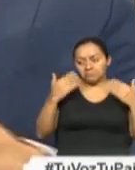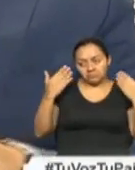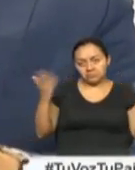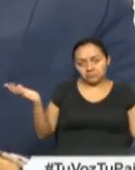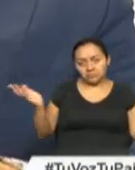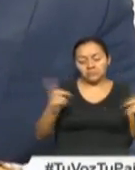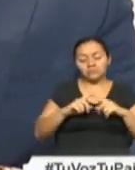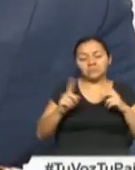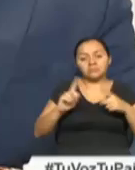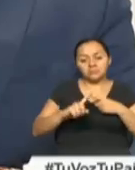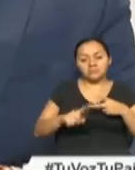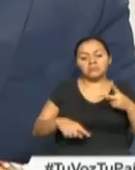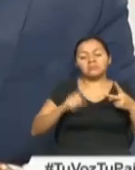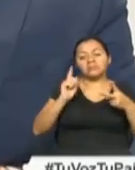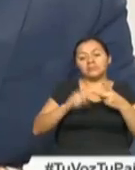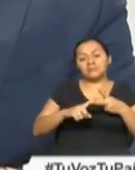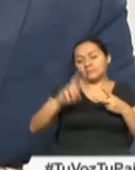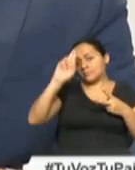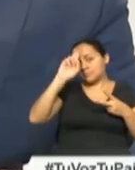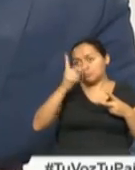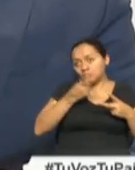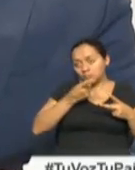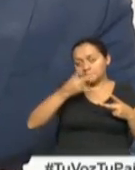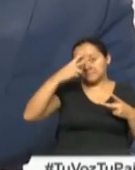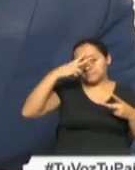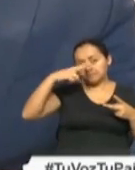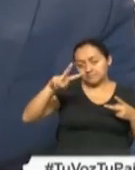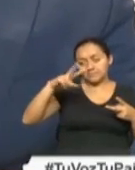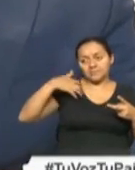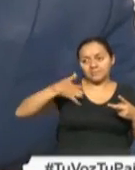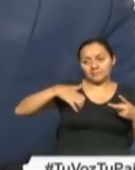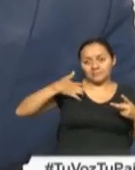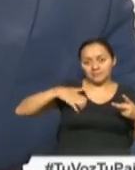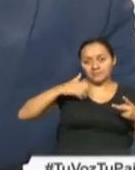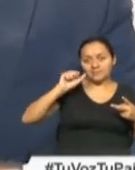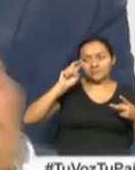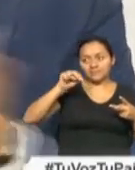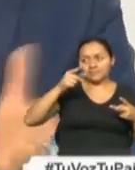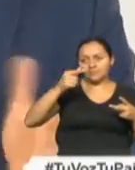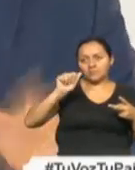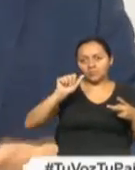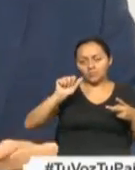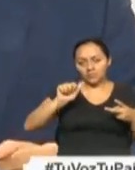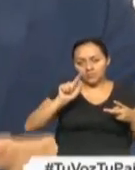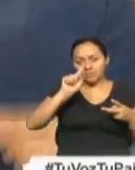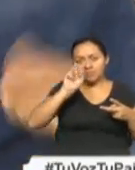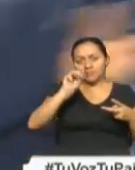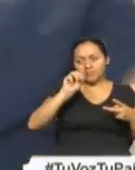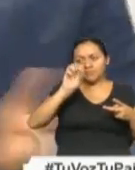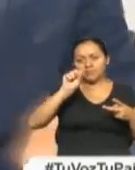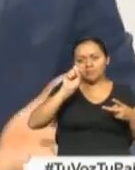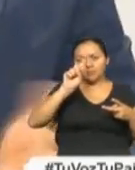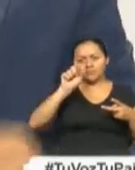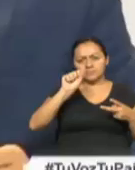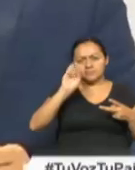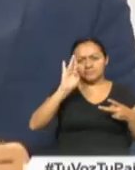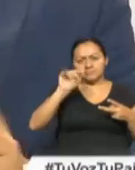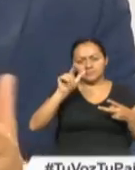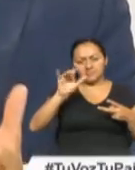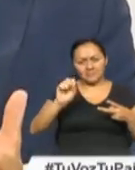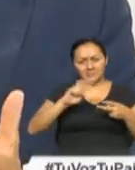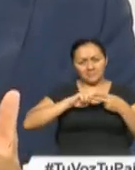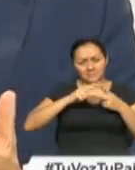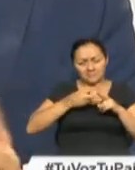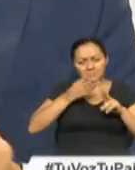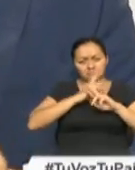Segundo, República Dominicana, México, Argentina, Angola, Mozambique, todavía no tienen la lista. Entonces todavía están protegiendo a los corruptos.